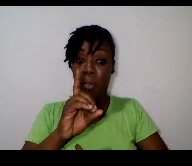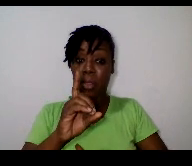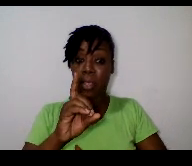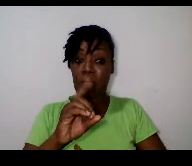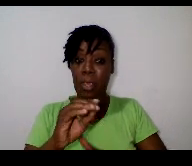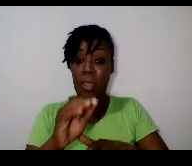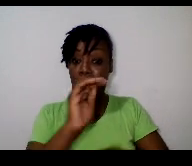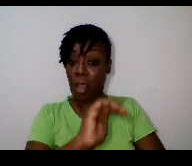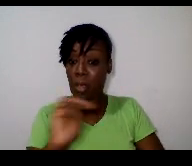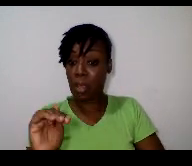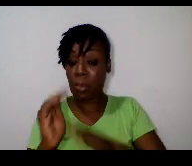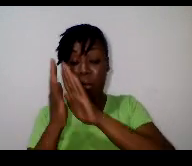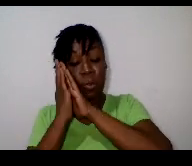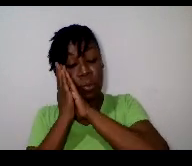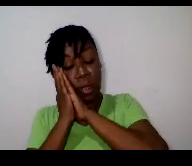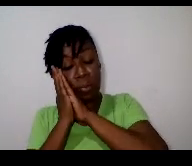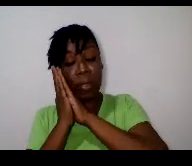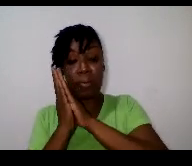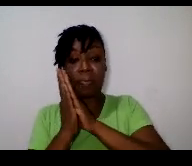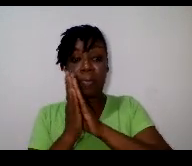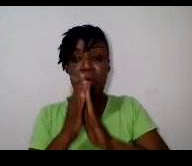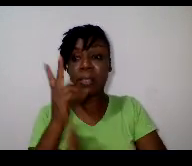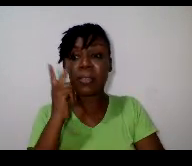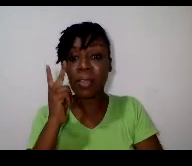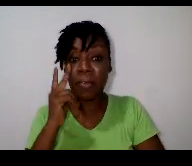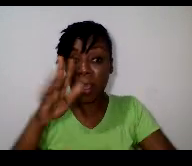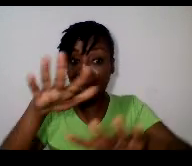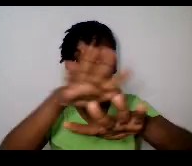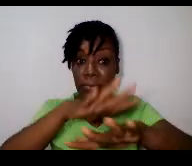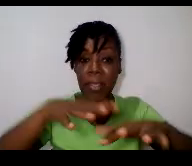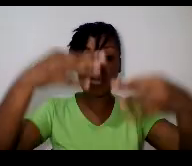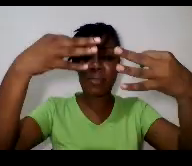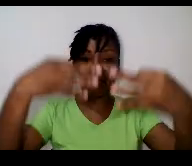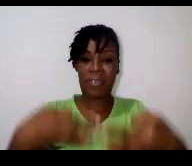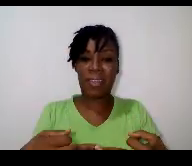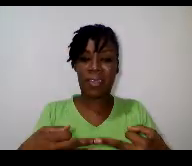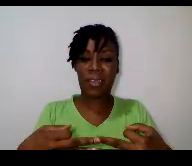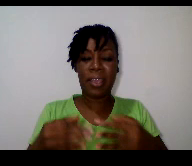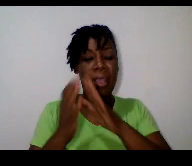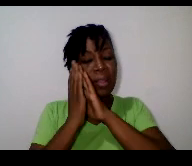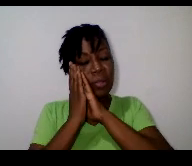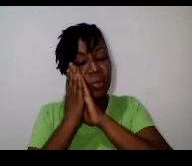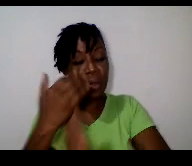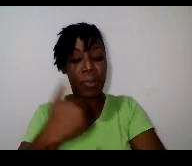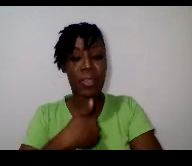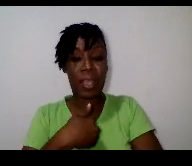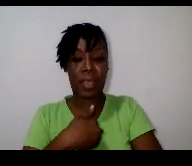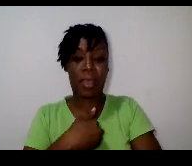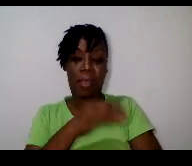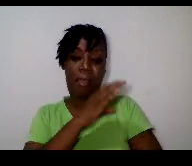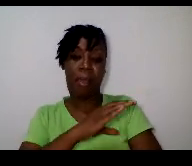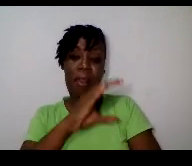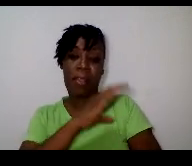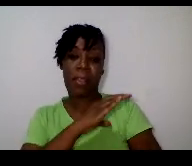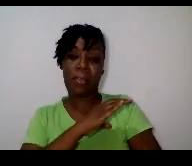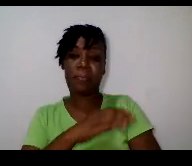las condiciones para que el sueño tenga calidad y además se cumpla en cantidad.